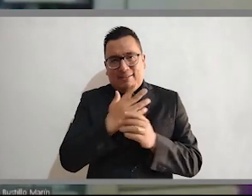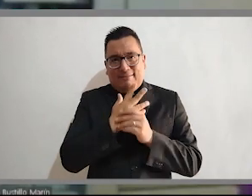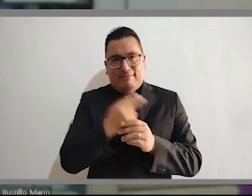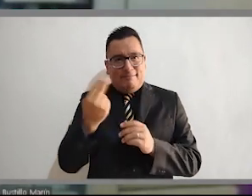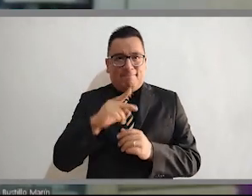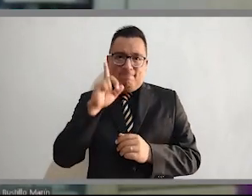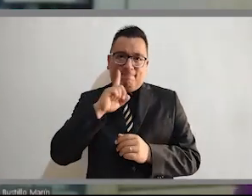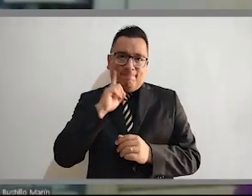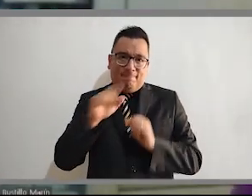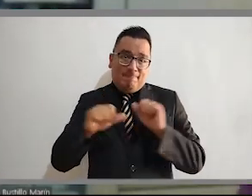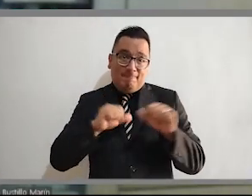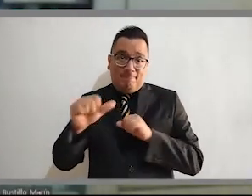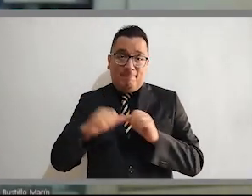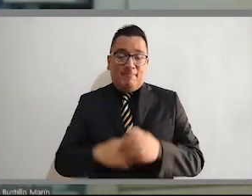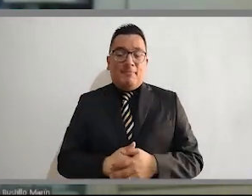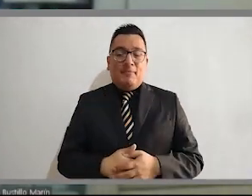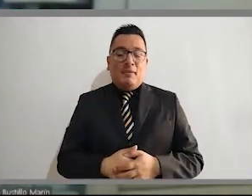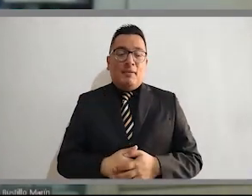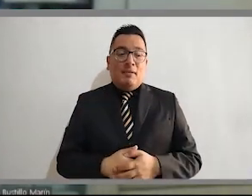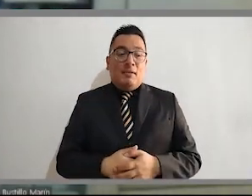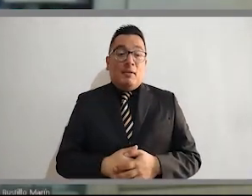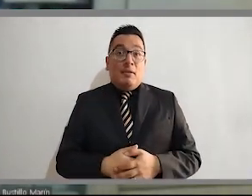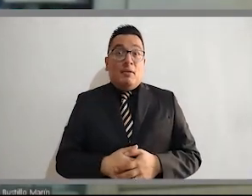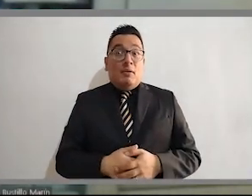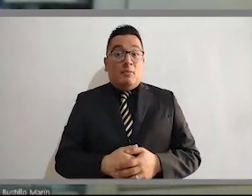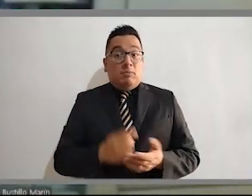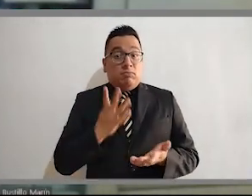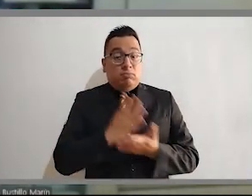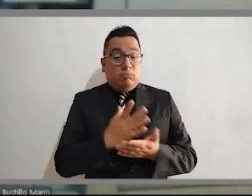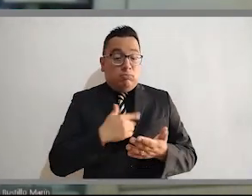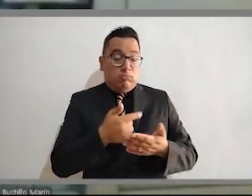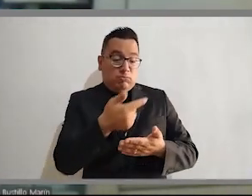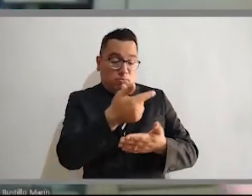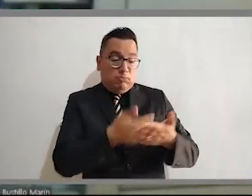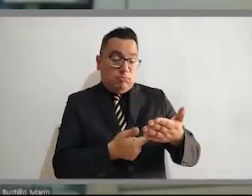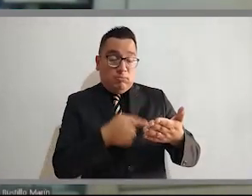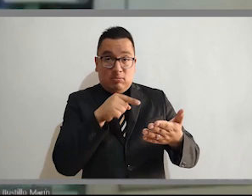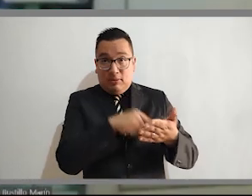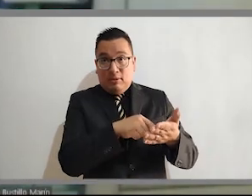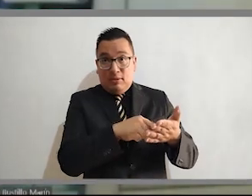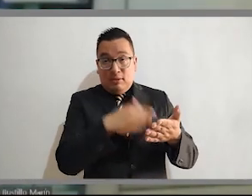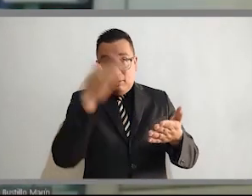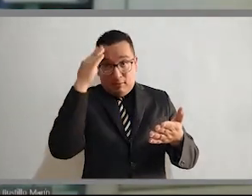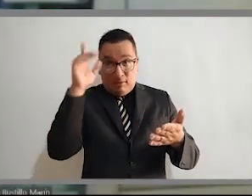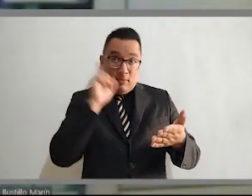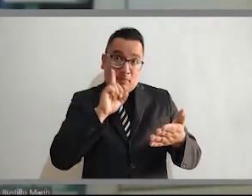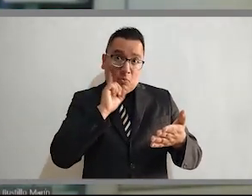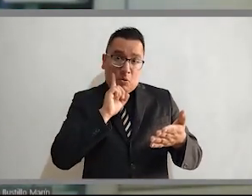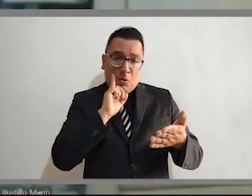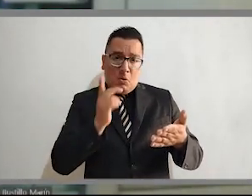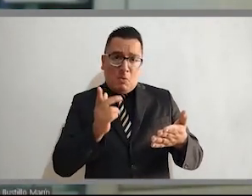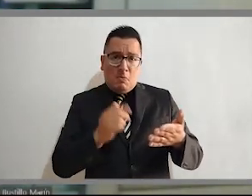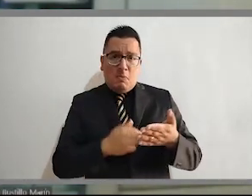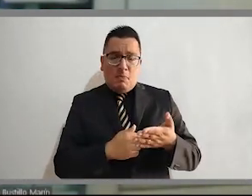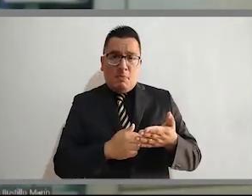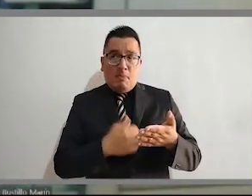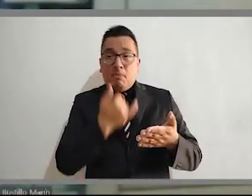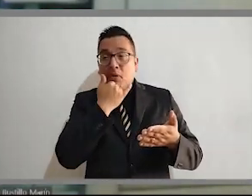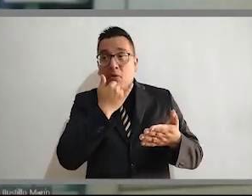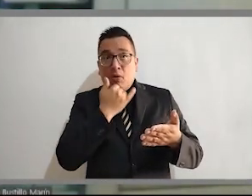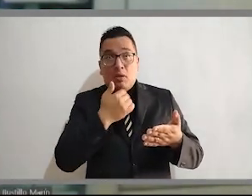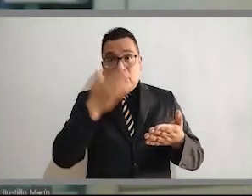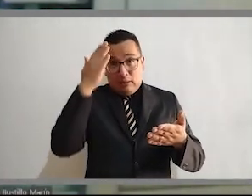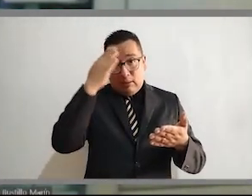¿no? A menos que la fórmula del registro propietario y suplente, la propietaria sea mujer, ¿no?